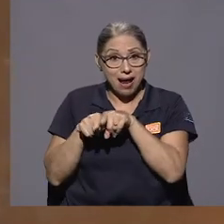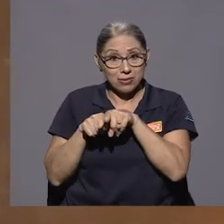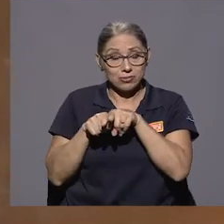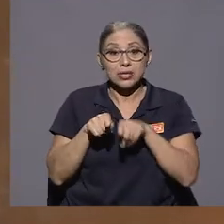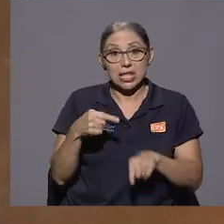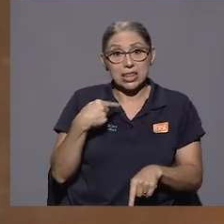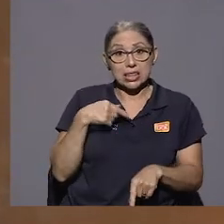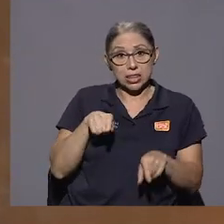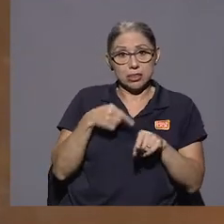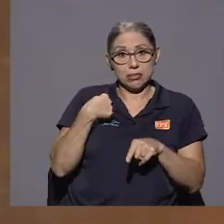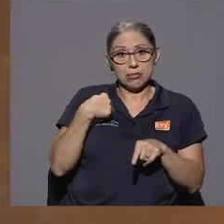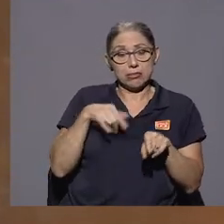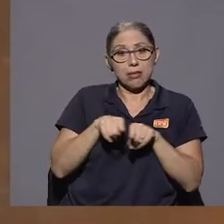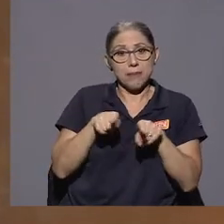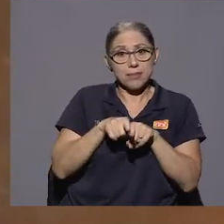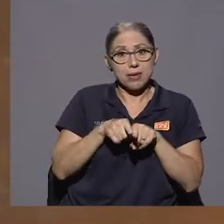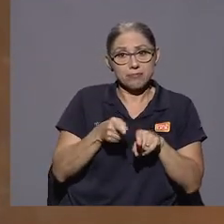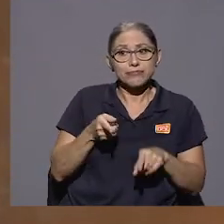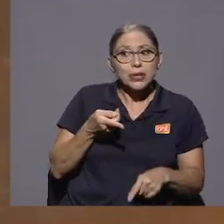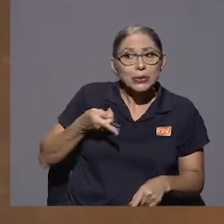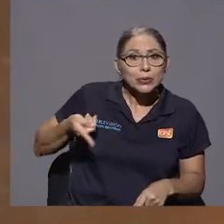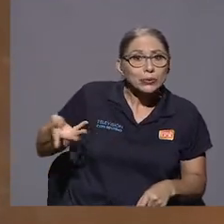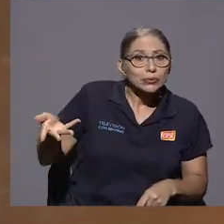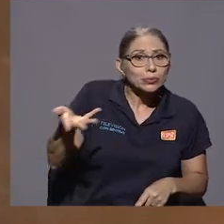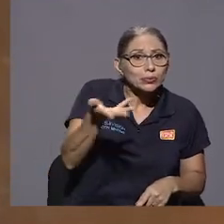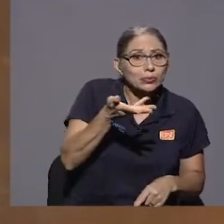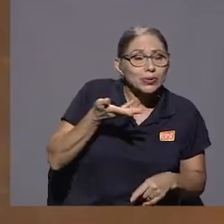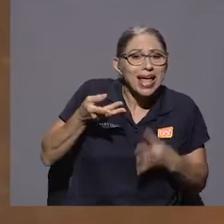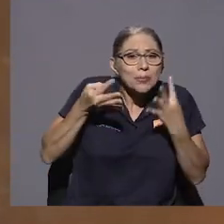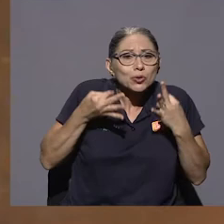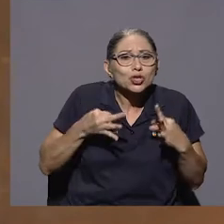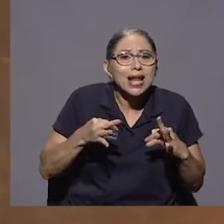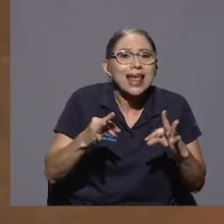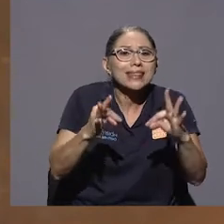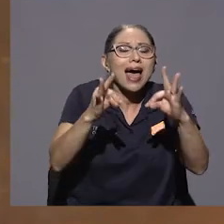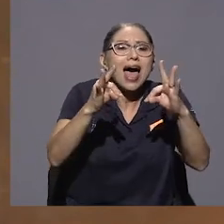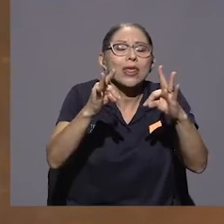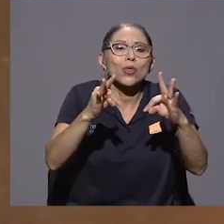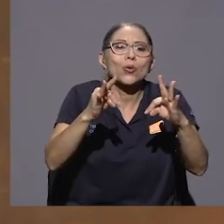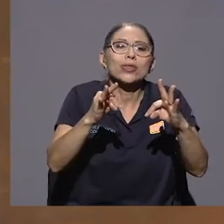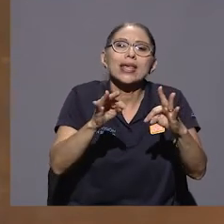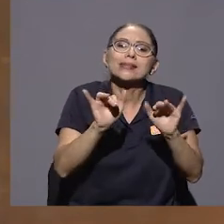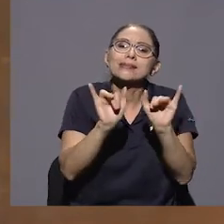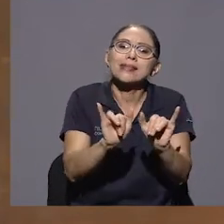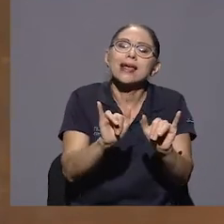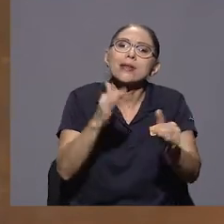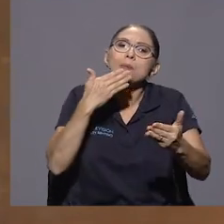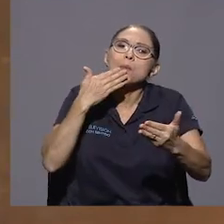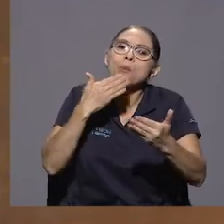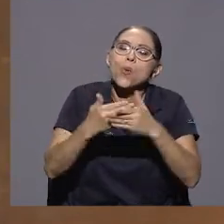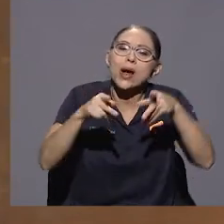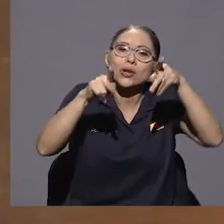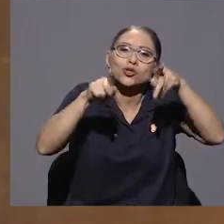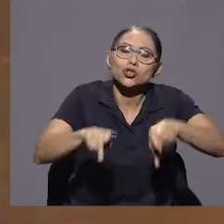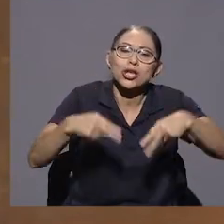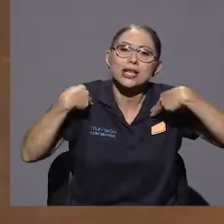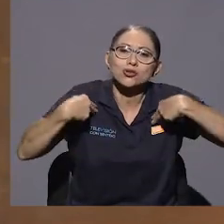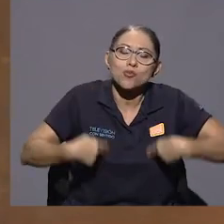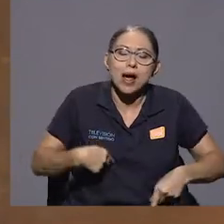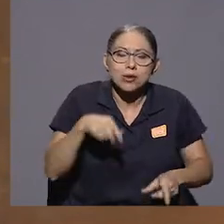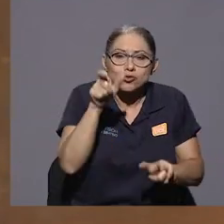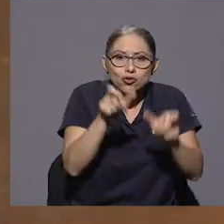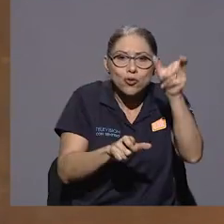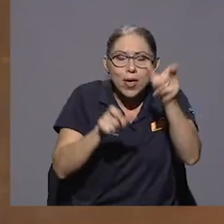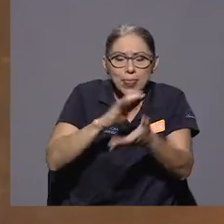yo hemos tratado de ser buenos seres humanos, decentes,